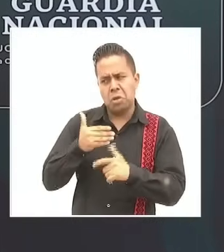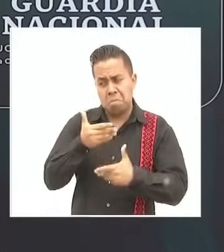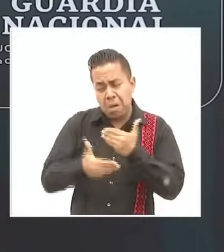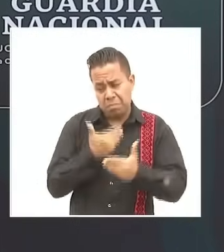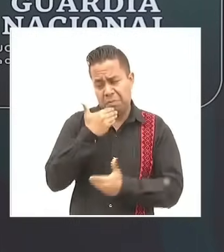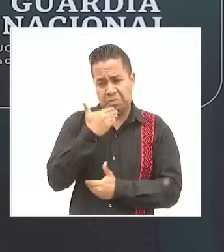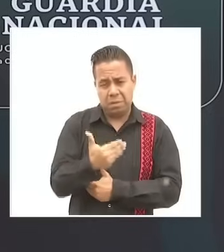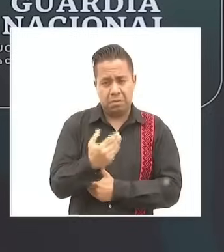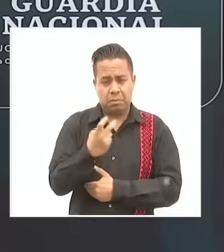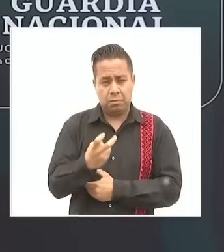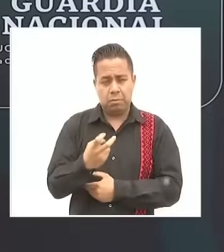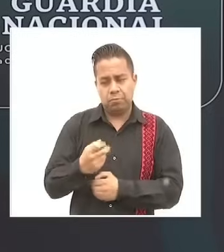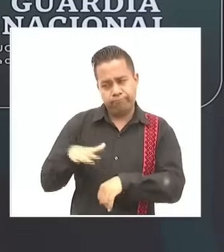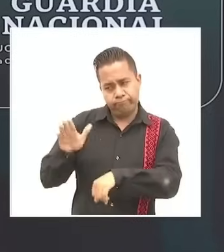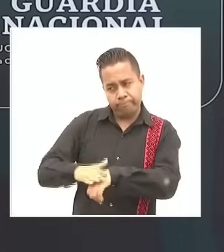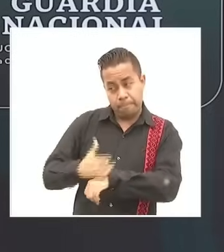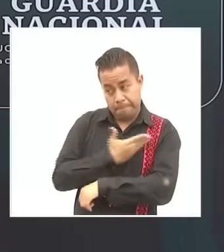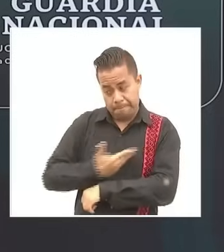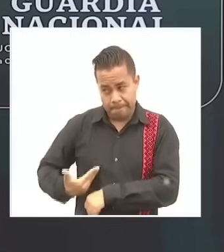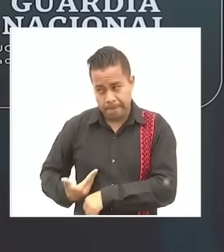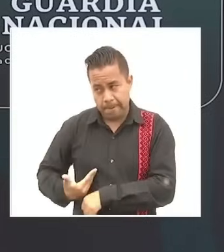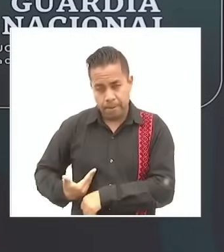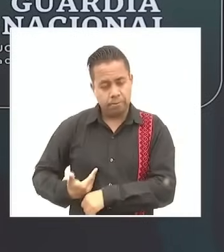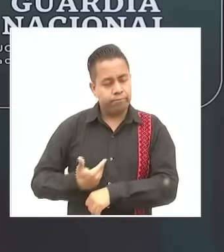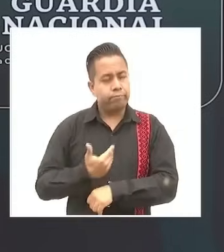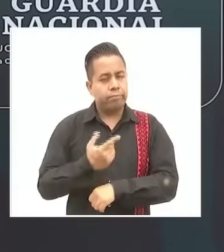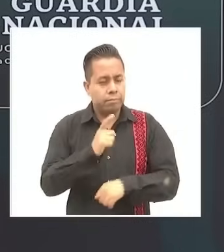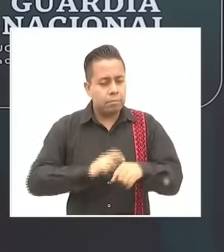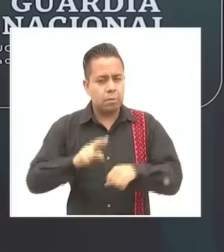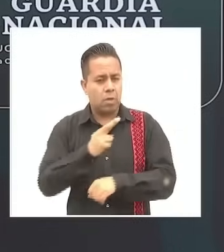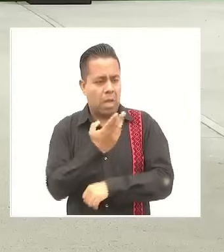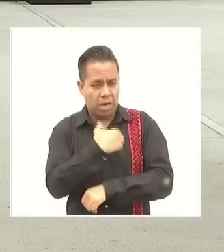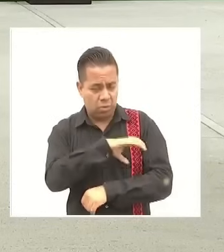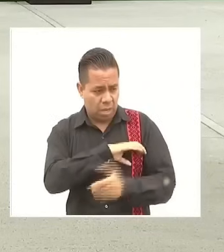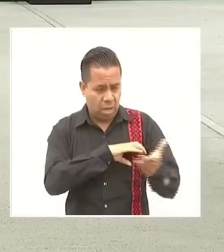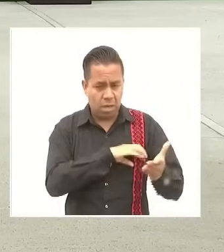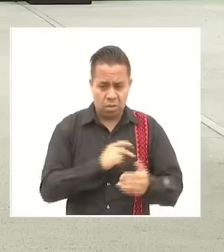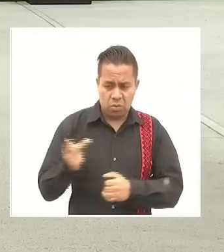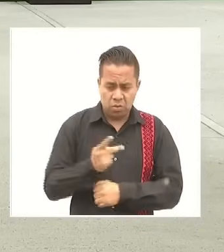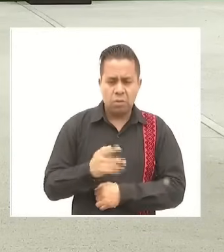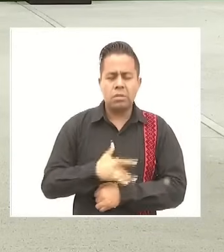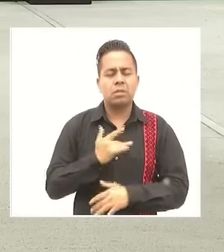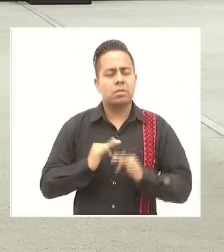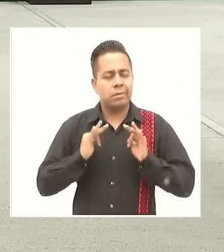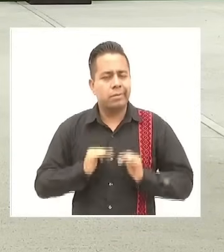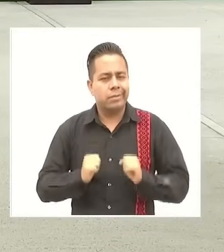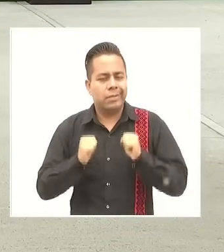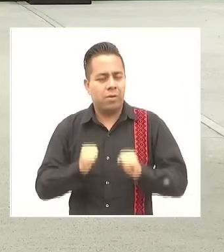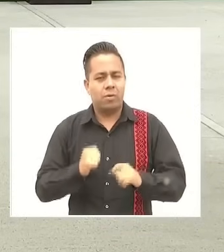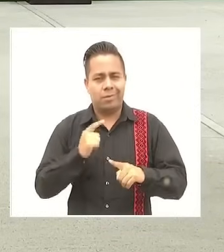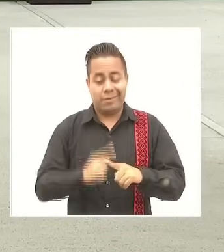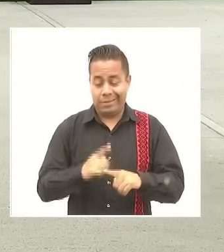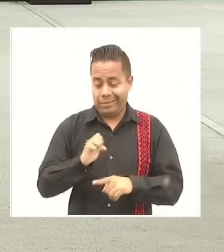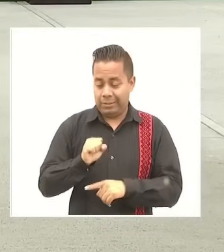Por lo cual, señor presidente, doctora Claudia Sheinbaum, tengan la certeza que la Secretaría